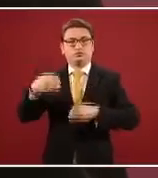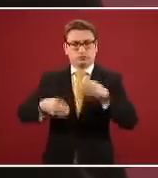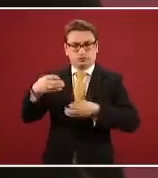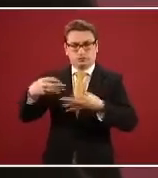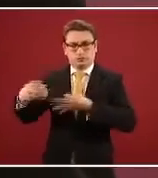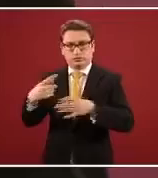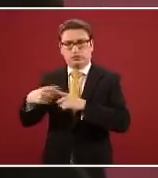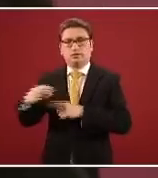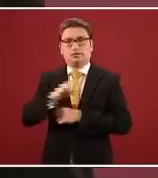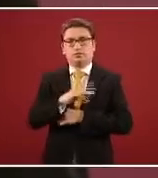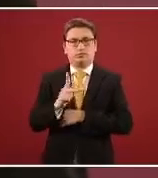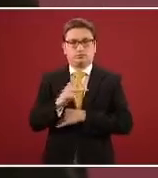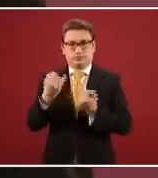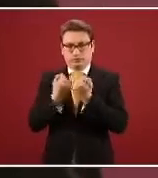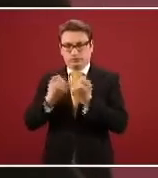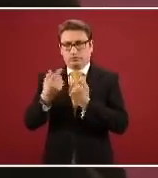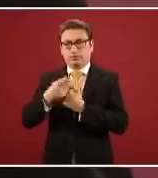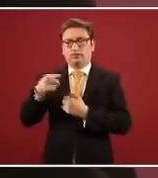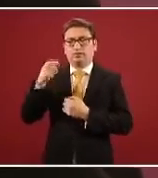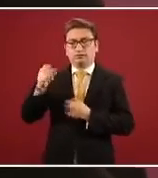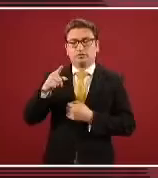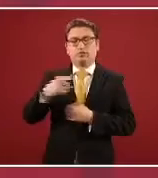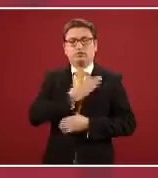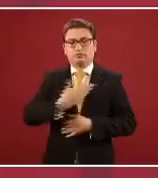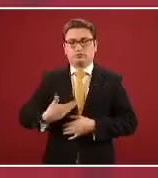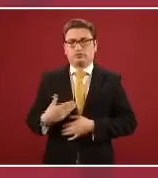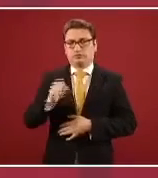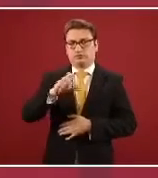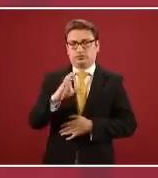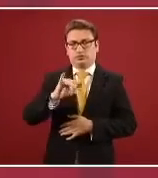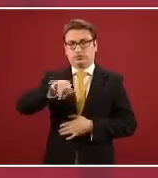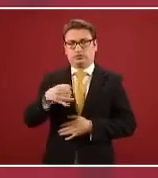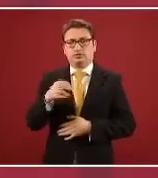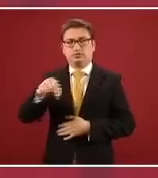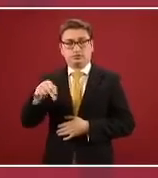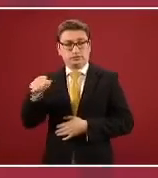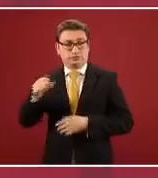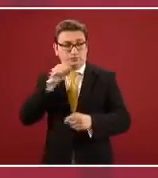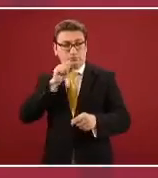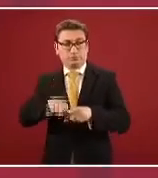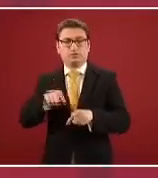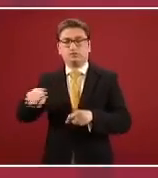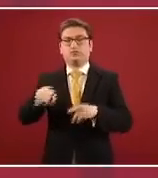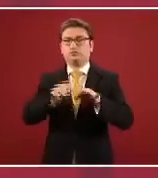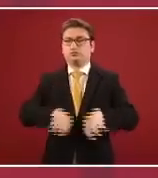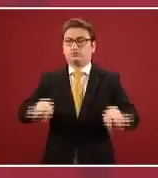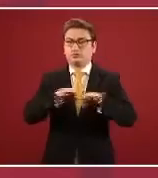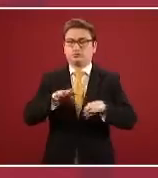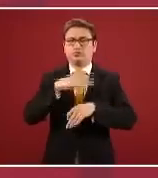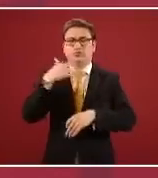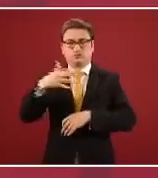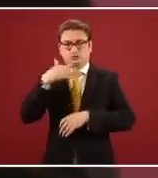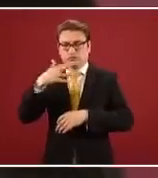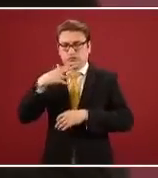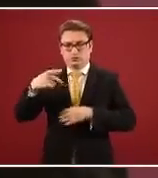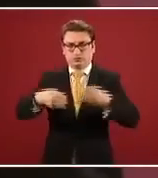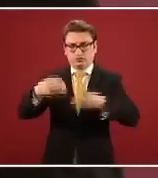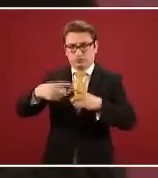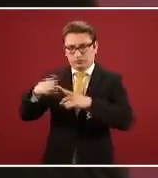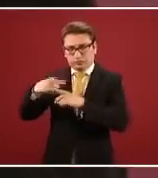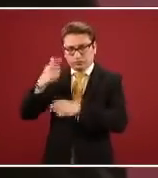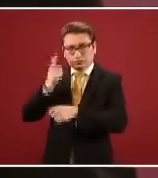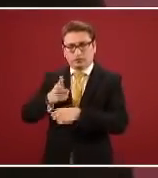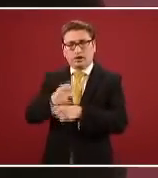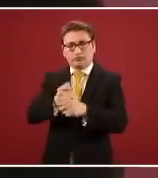públicos, como el propio presidente de la Suprema Corte de Justicia lo ha planteado. Es relevante combatir a la corrupción que en el Poder Judicial, en los